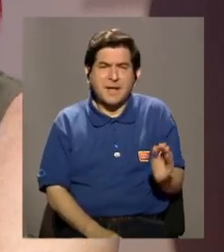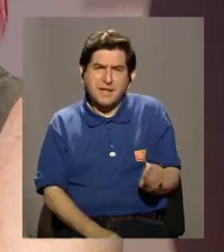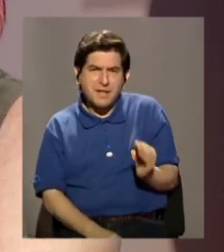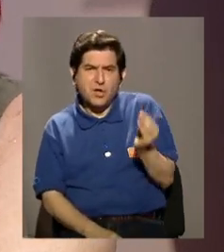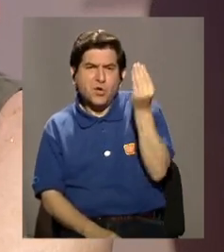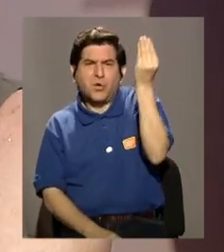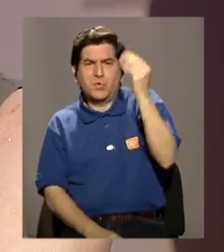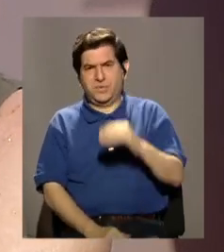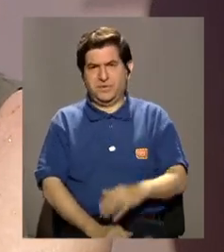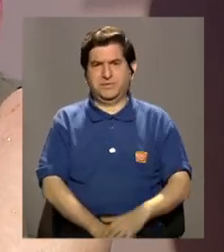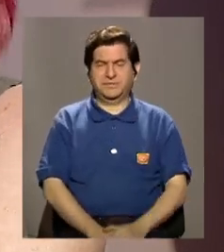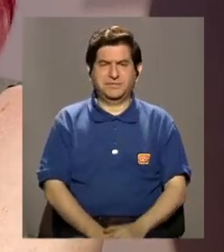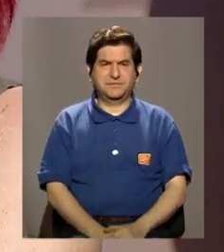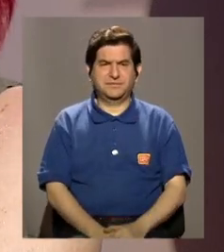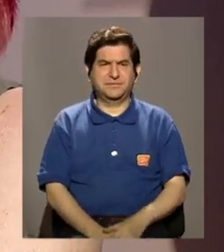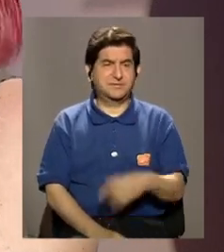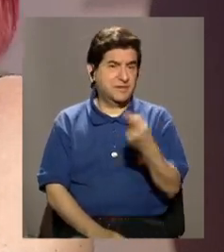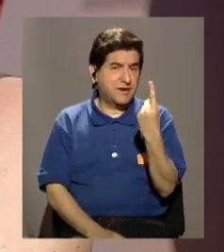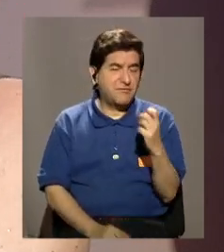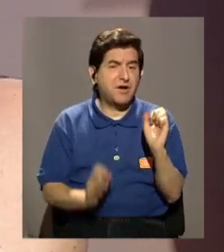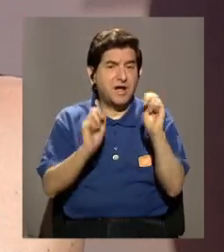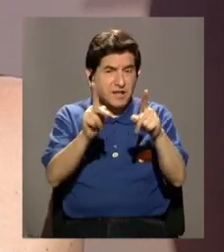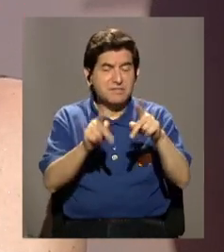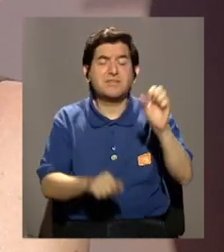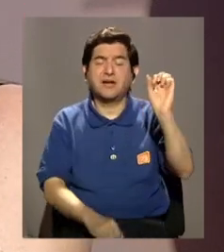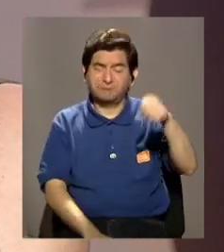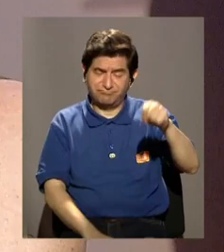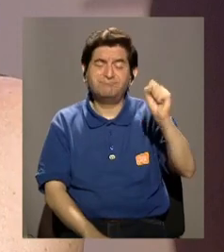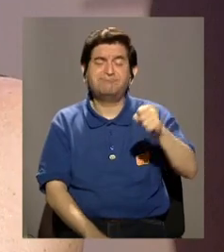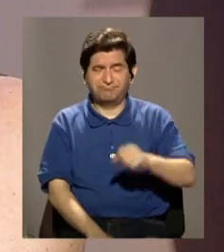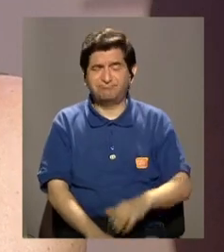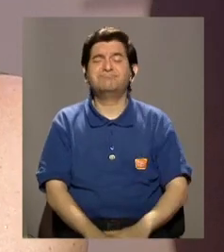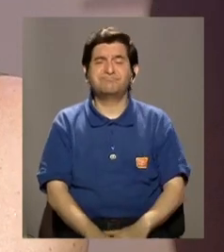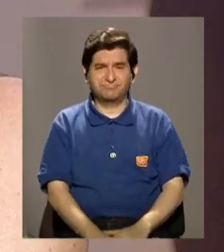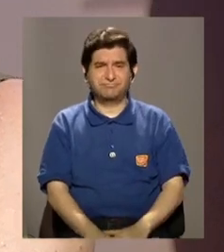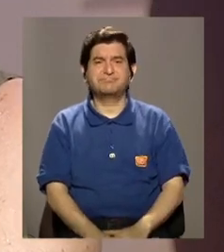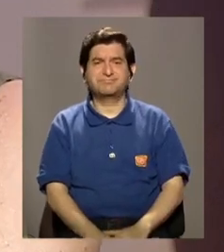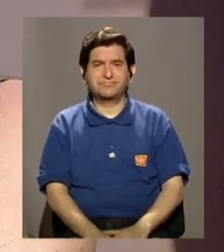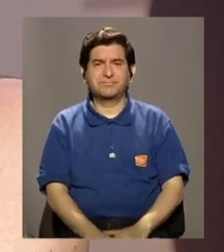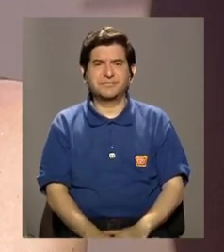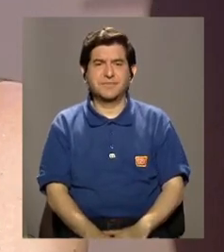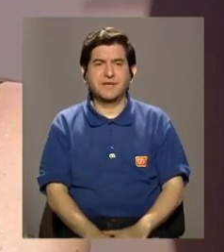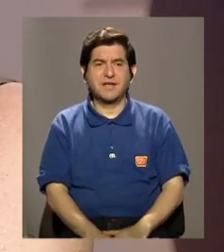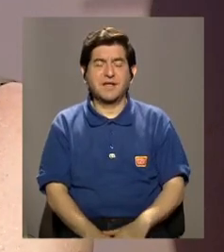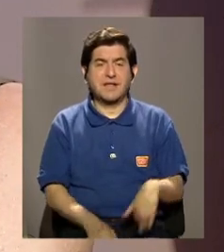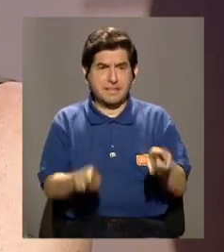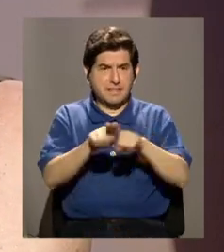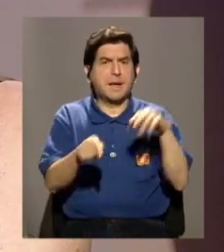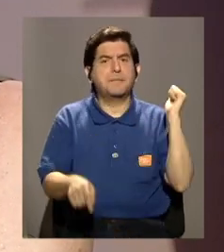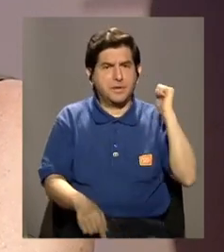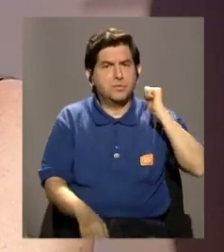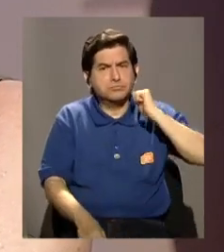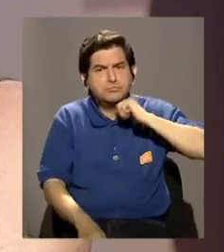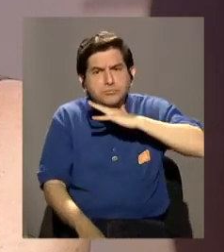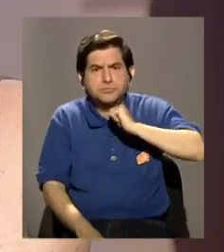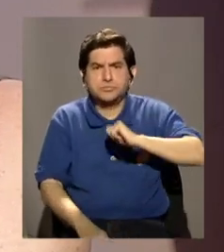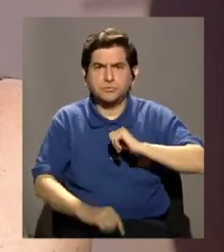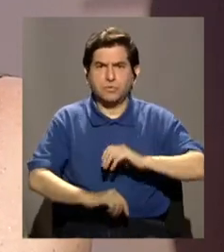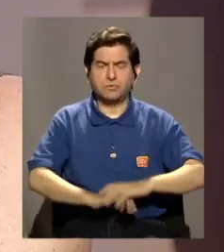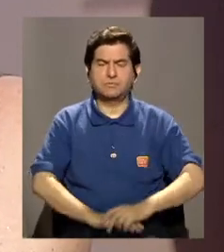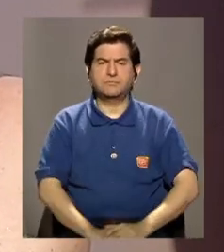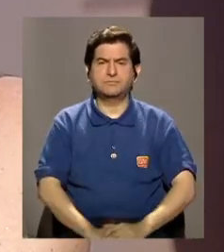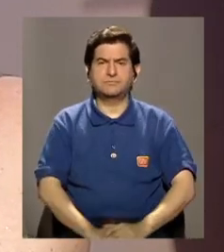de la falta de oportunidad de la falta de oportunidades vena de corrupción como había dicho